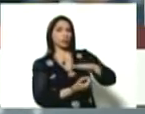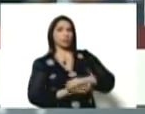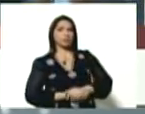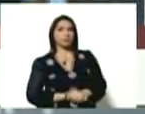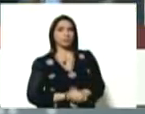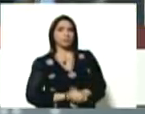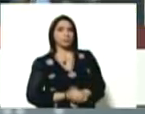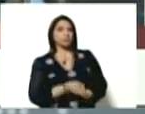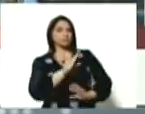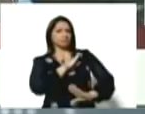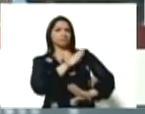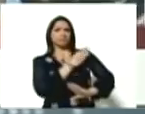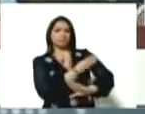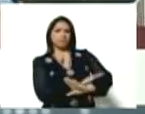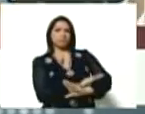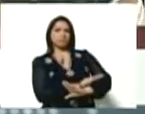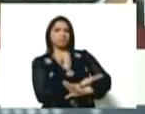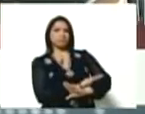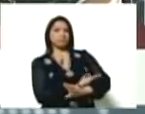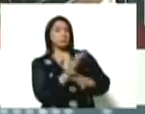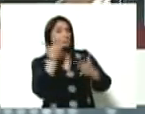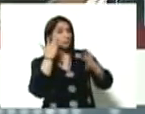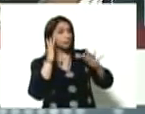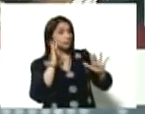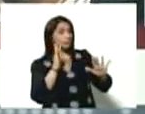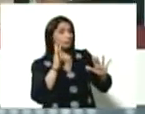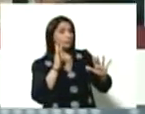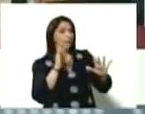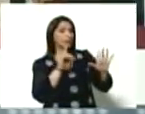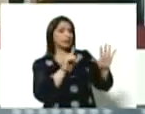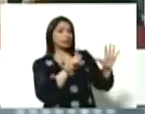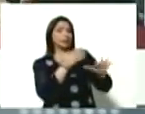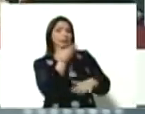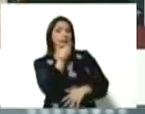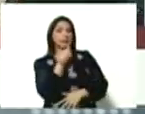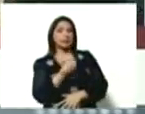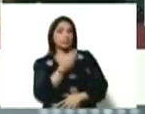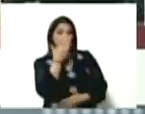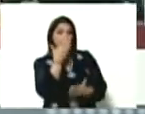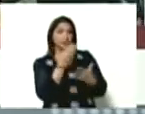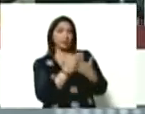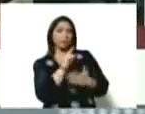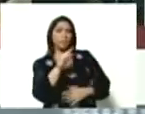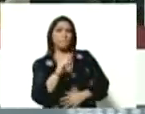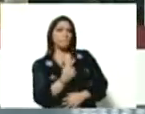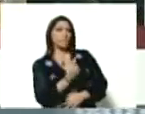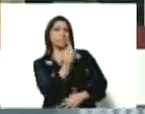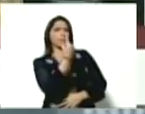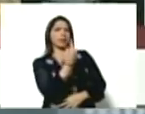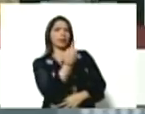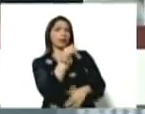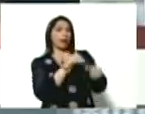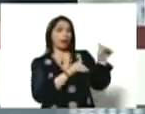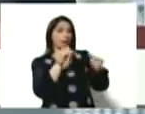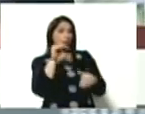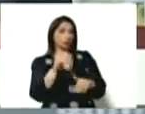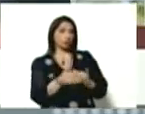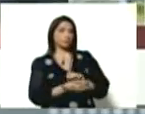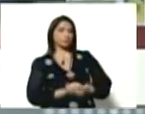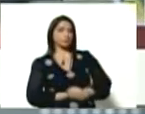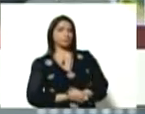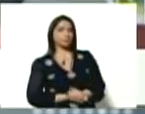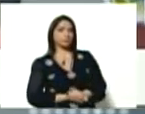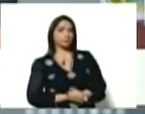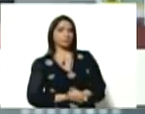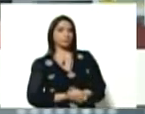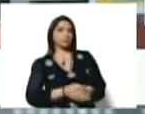se fortalezca. Es el caso del 6 de diciembre, que enfrentaremos la primera elección de